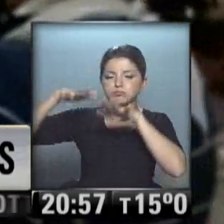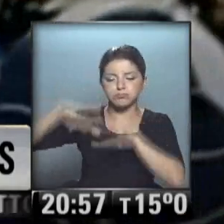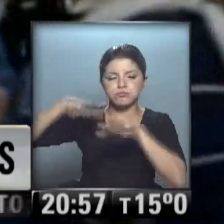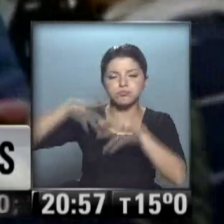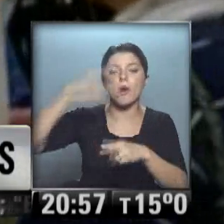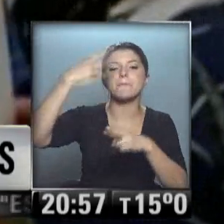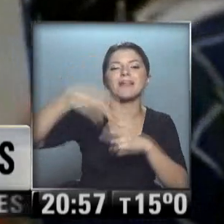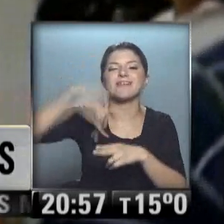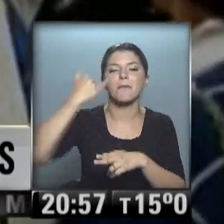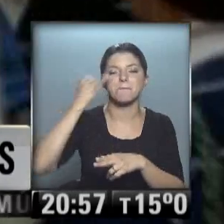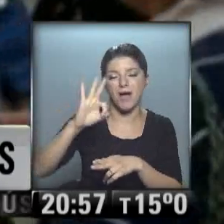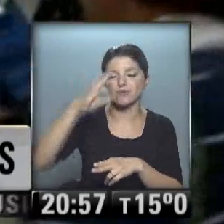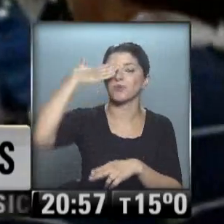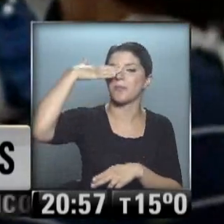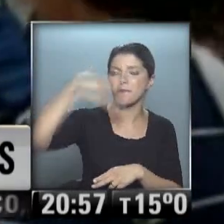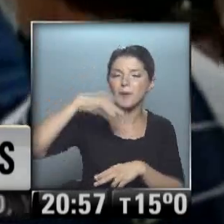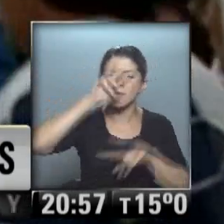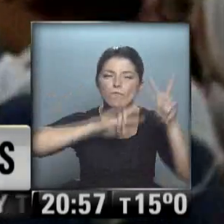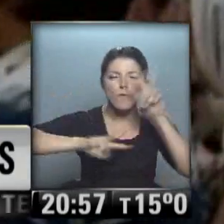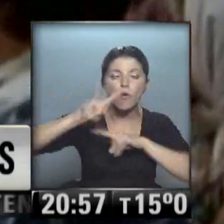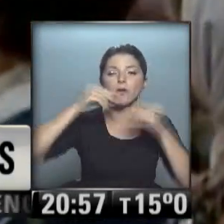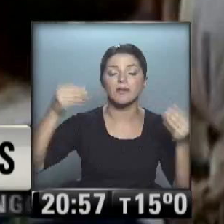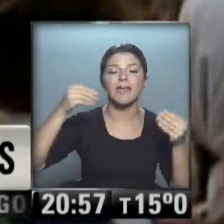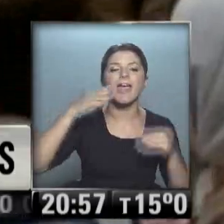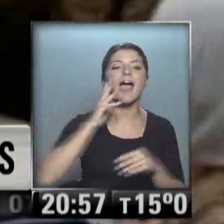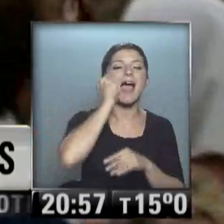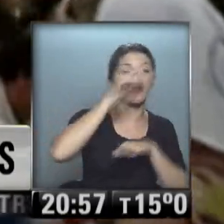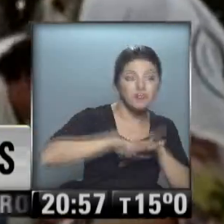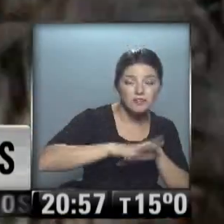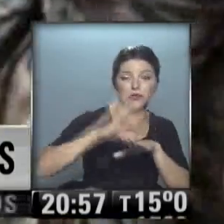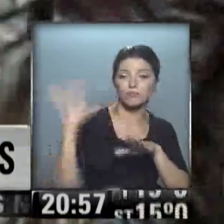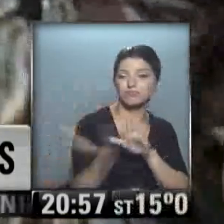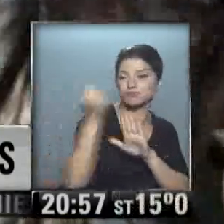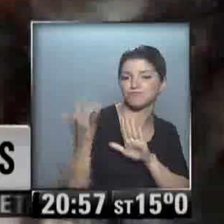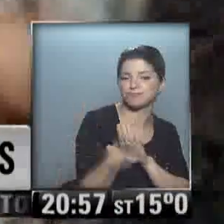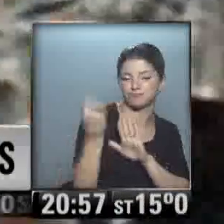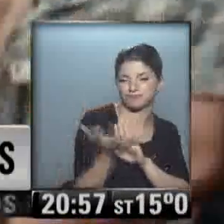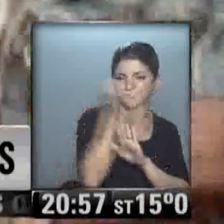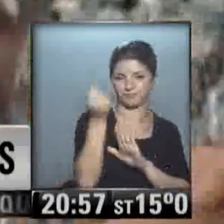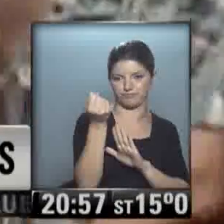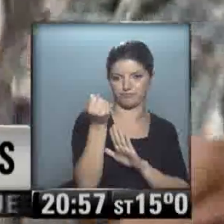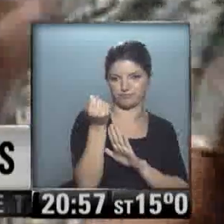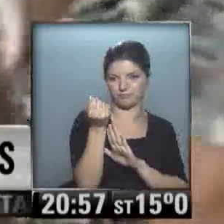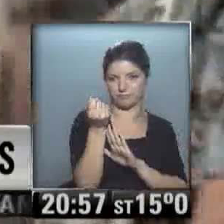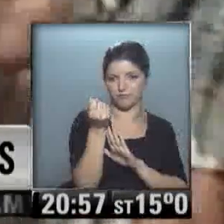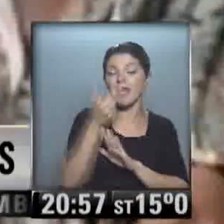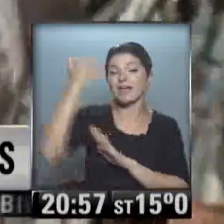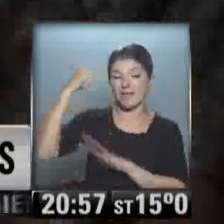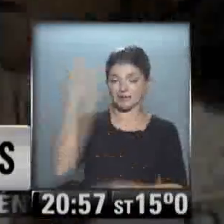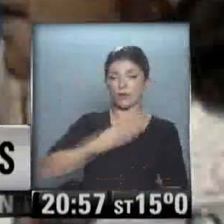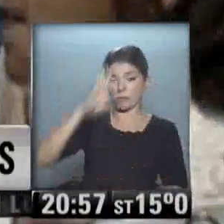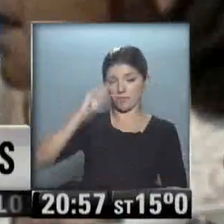Mayo y luego enfocó su búsqueda en recuperar a los nietos apropiados sistemáticamente por el terrorismo de